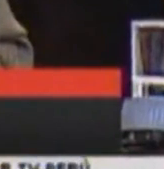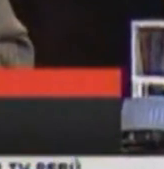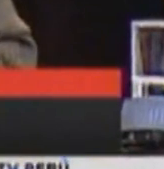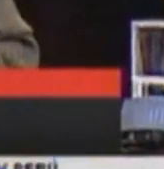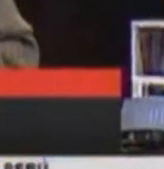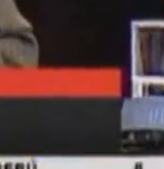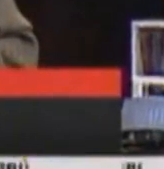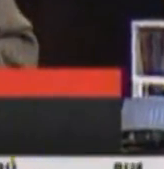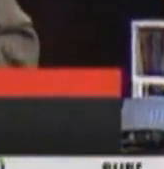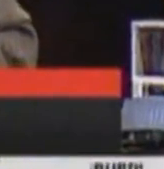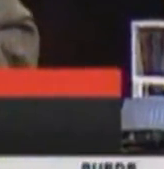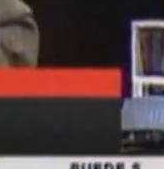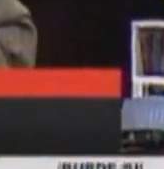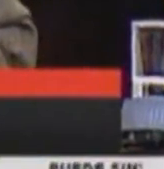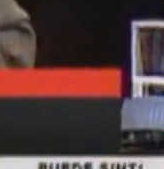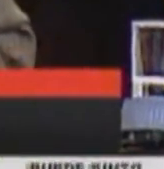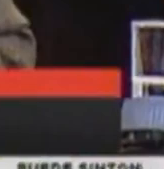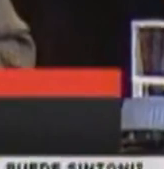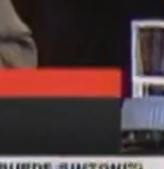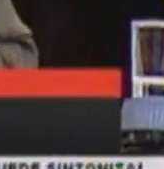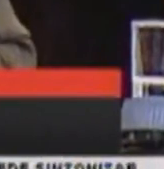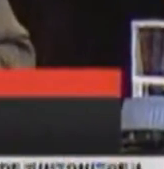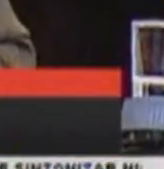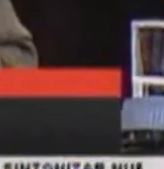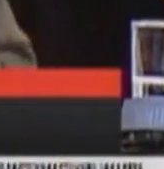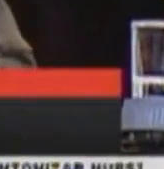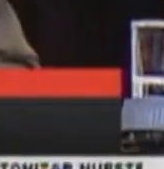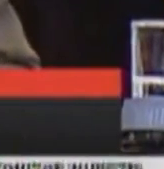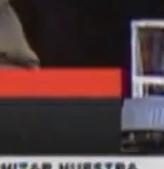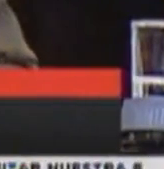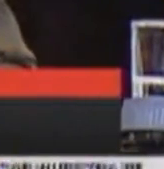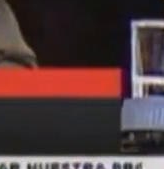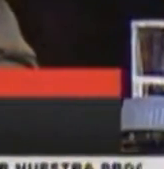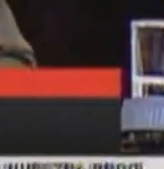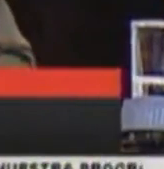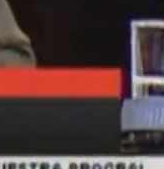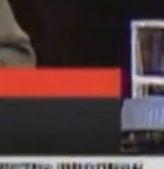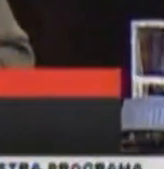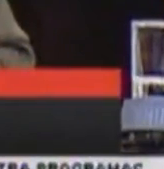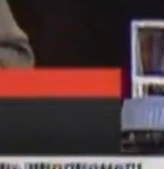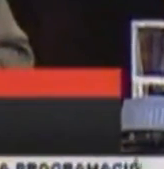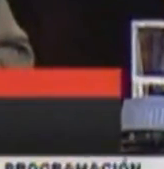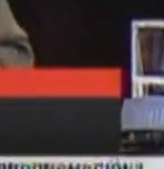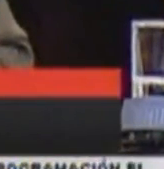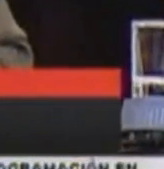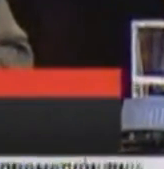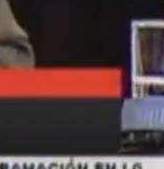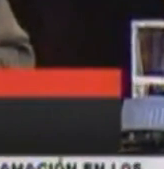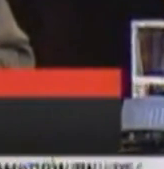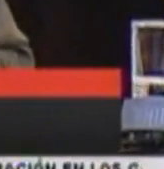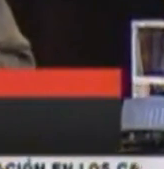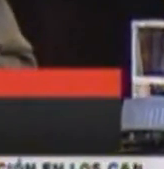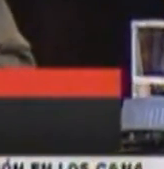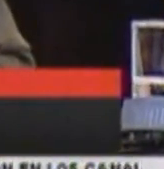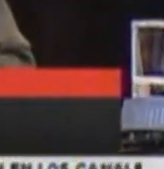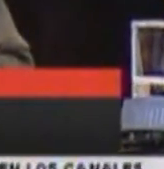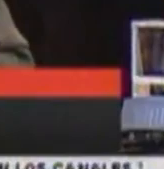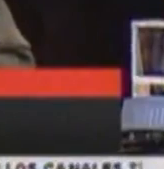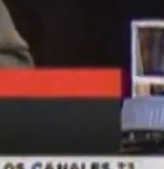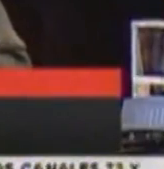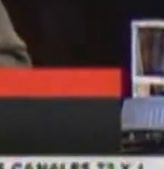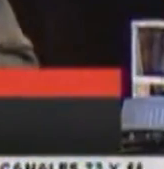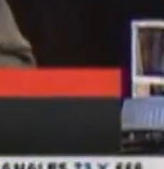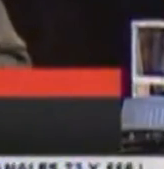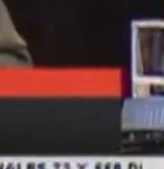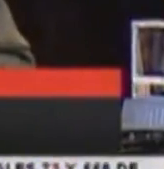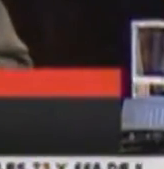esos 1,000 municipios donde la calidad de servicios está peor, parte de esos son los de frontera, ¿no es cierto? Y ya estamos discutiendo todos